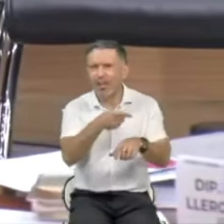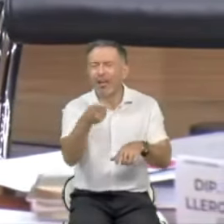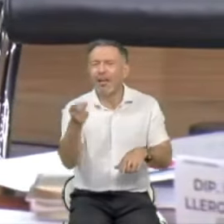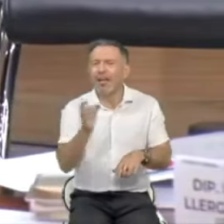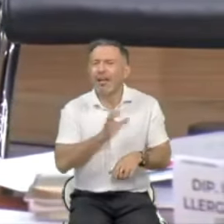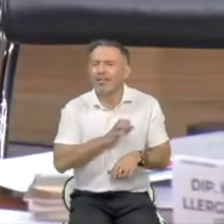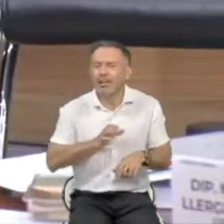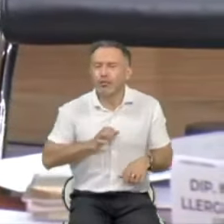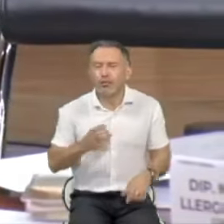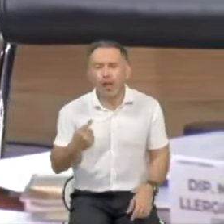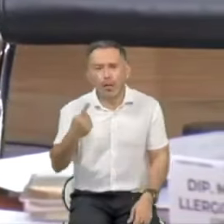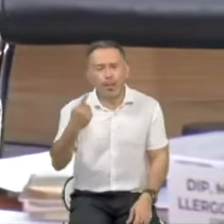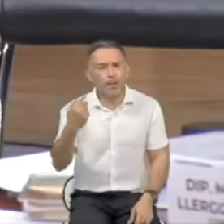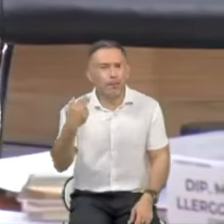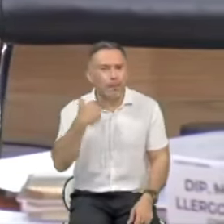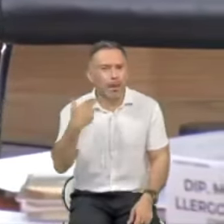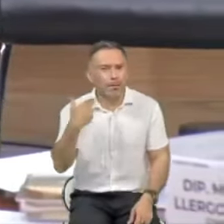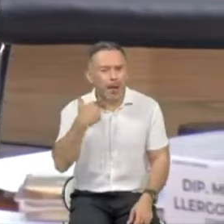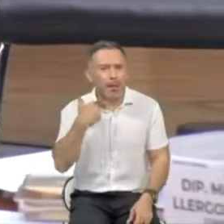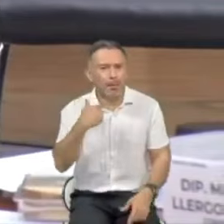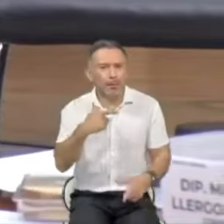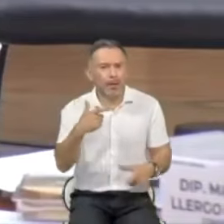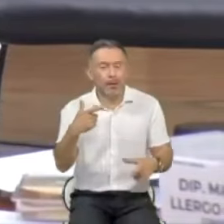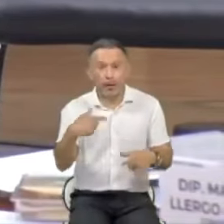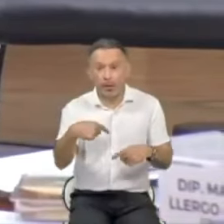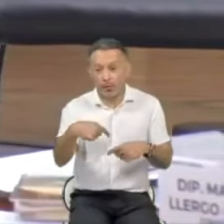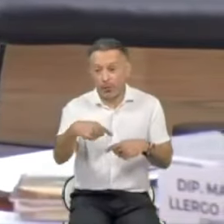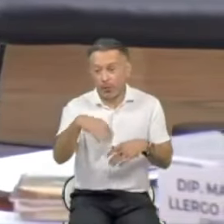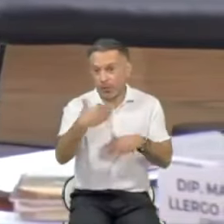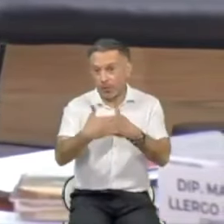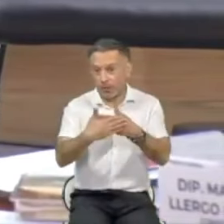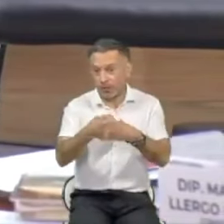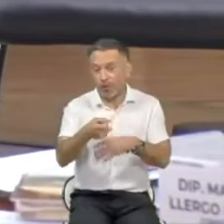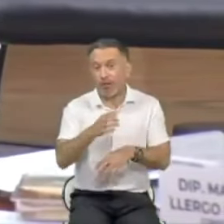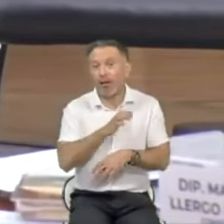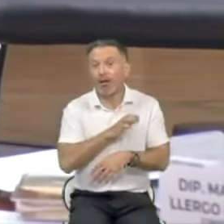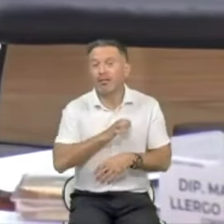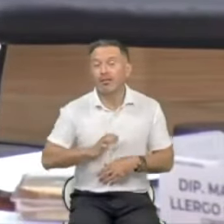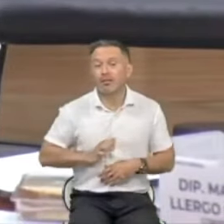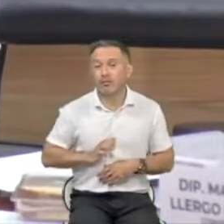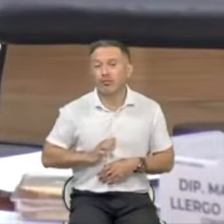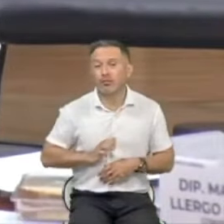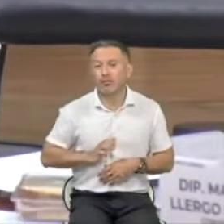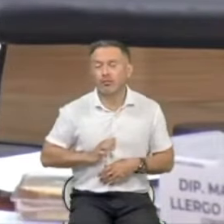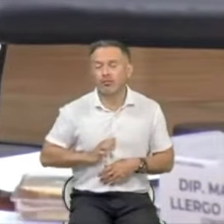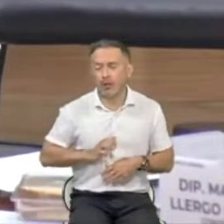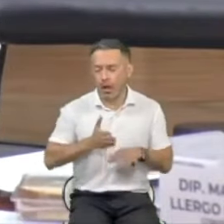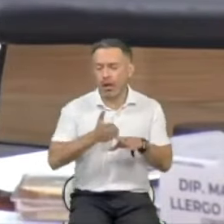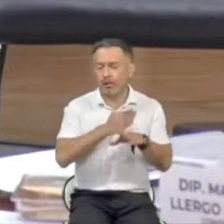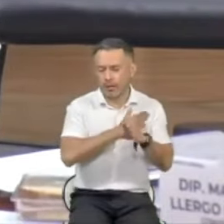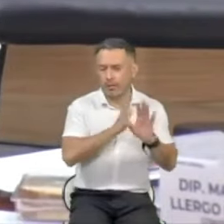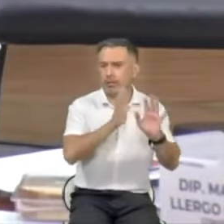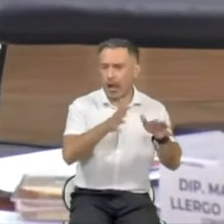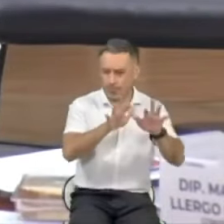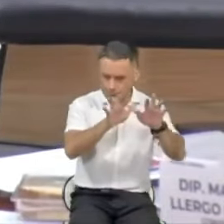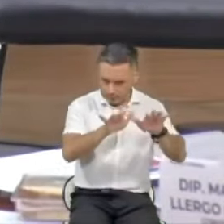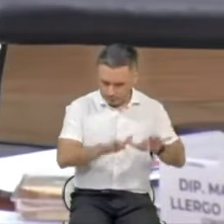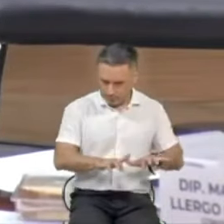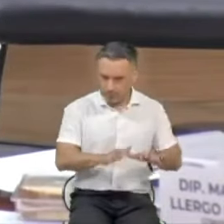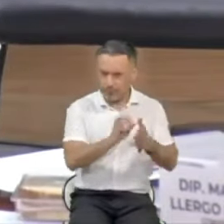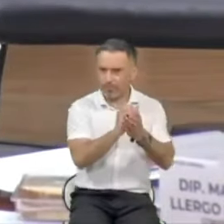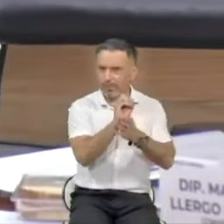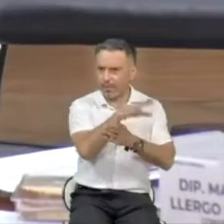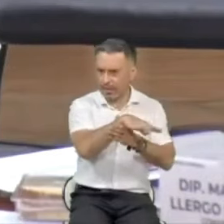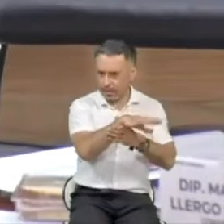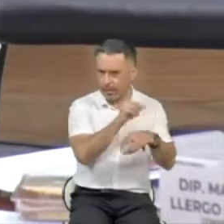aspirantes y ahora en próximas fechas a candidatos que ya están previamente registrados tanto en los